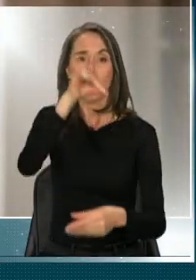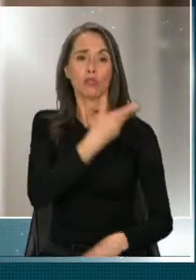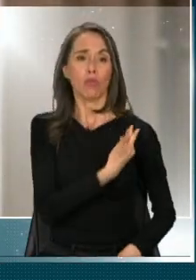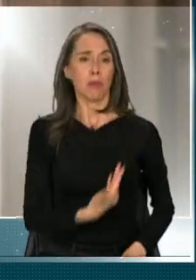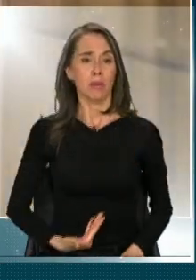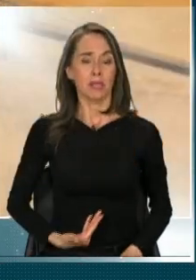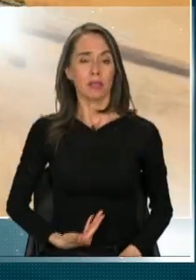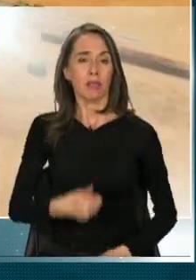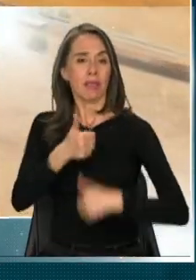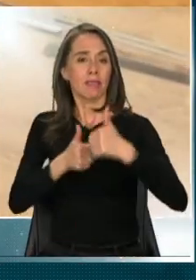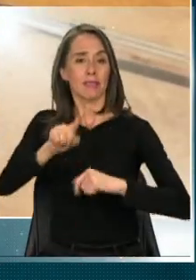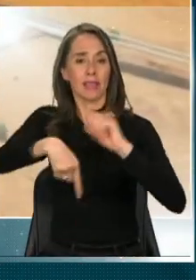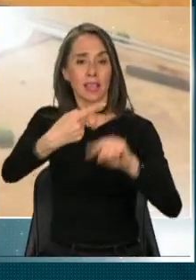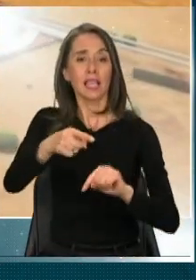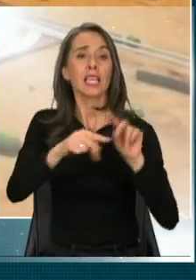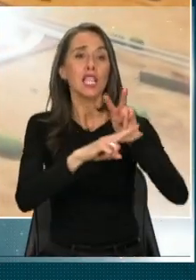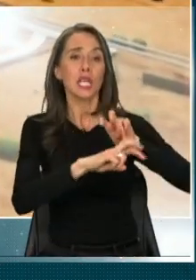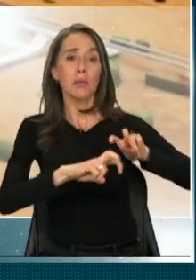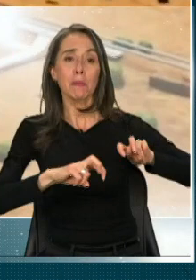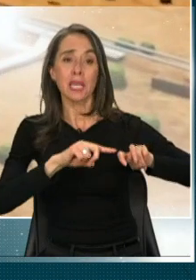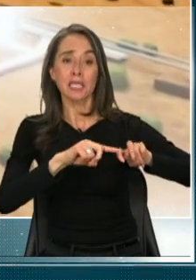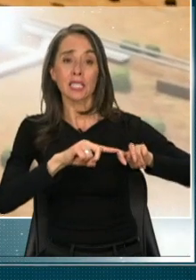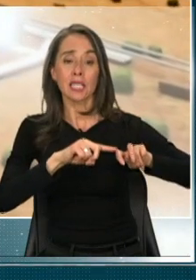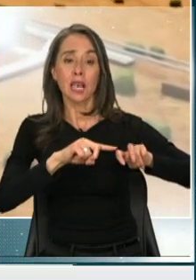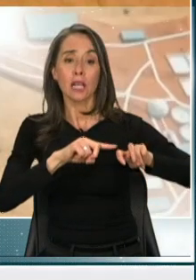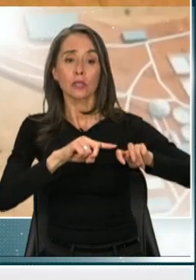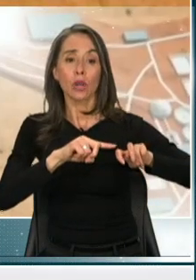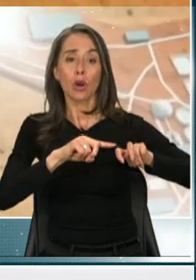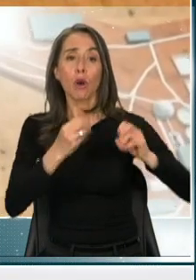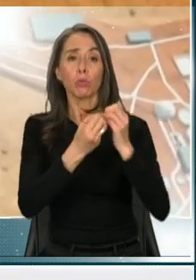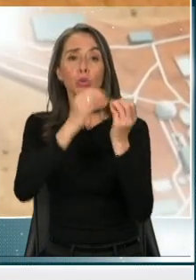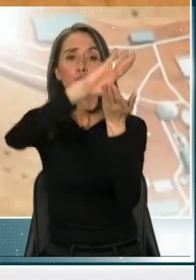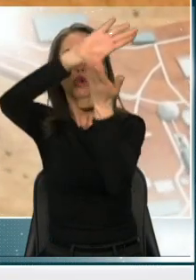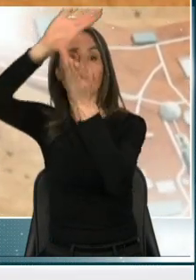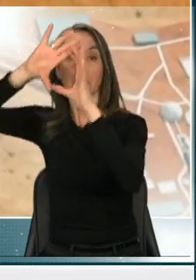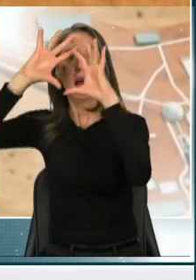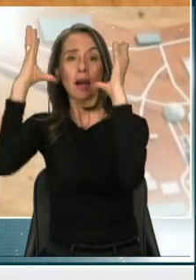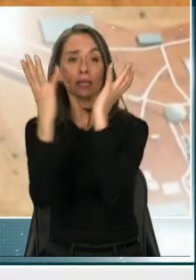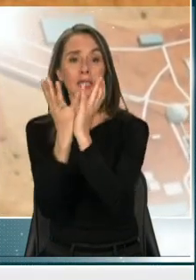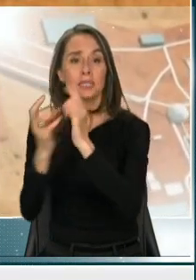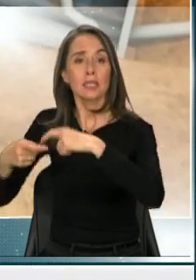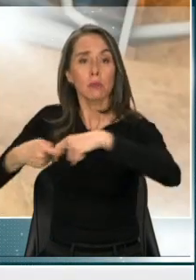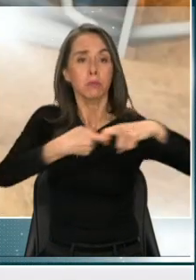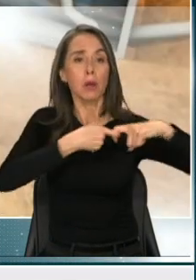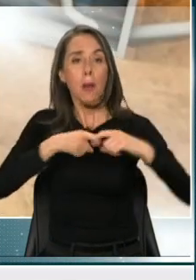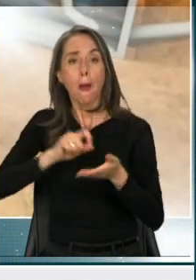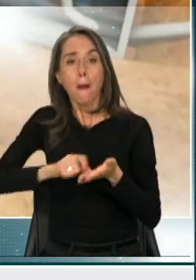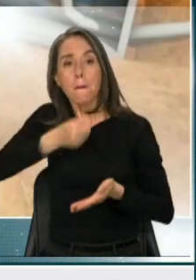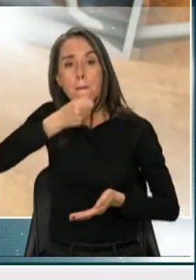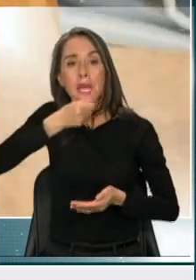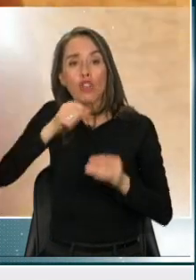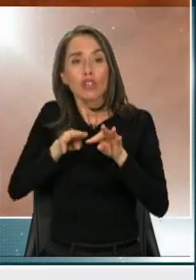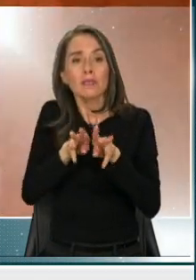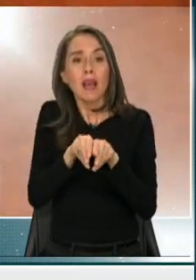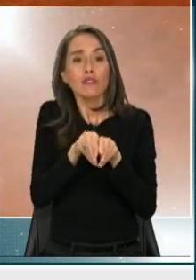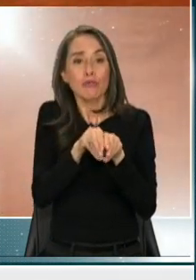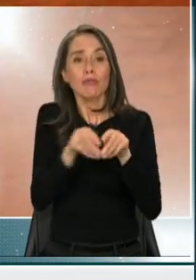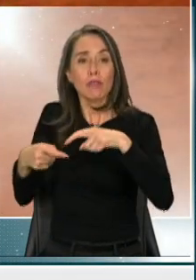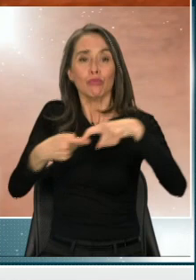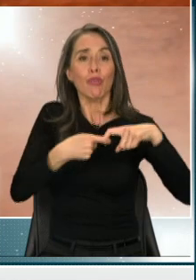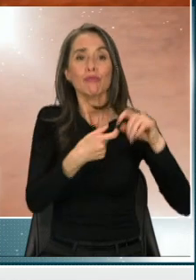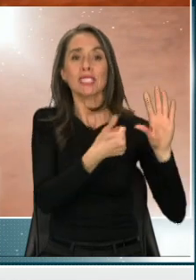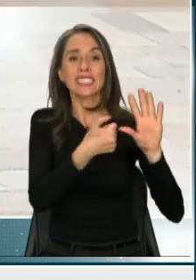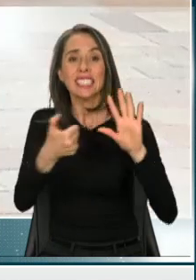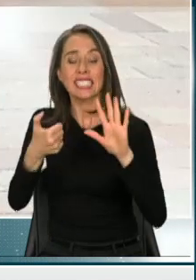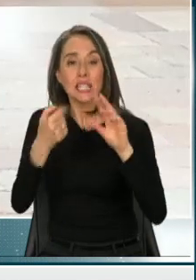una investigación que se ha realizado en un número muy importante de países por un consorcio de periodistas más de 600 involucrados y por lo tanto